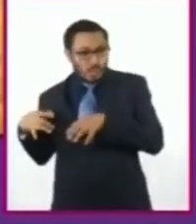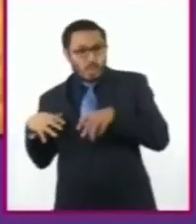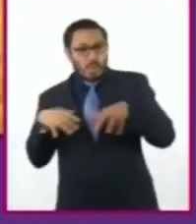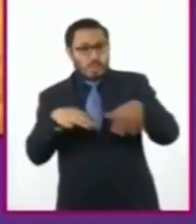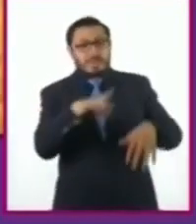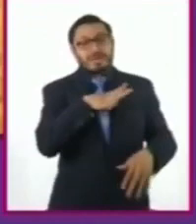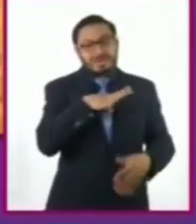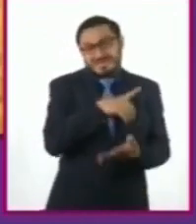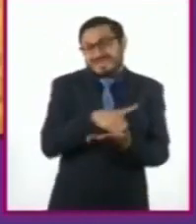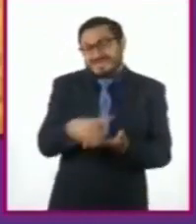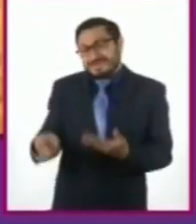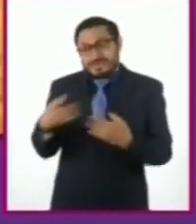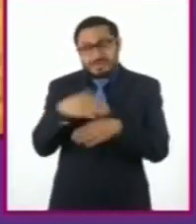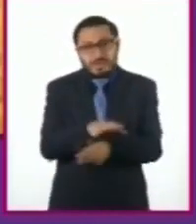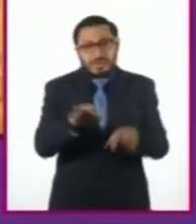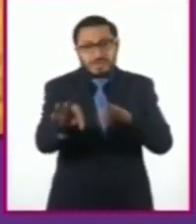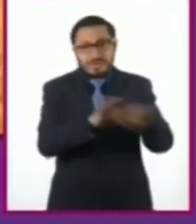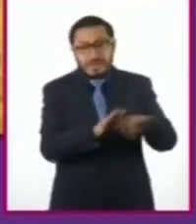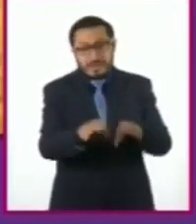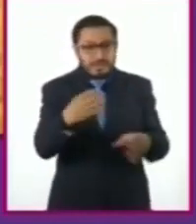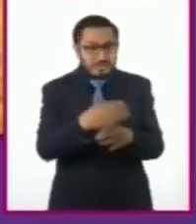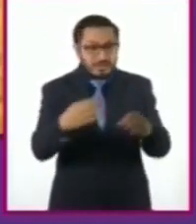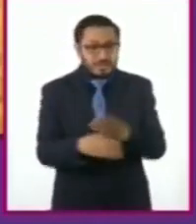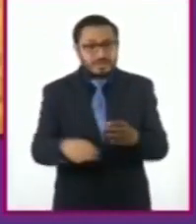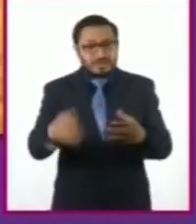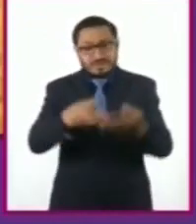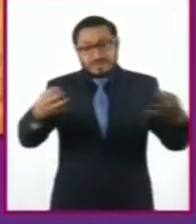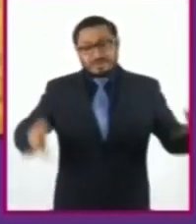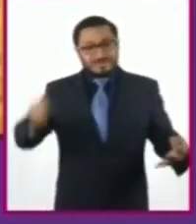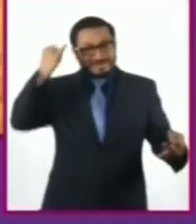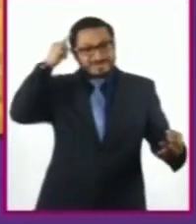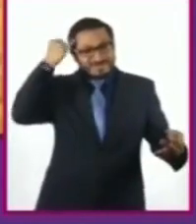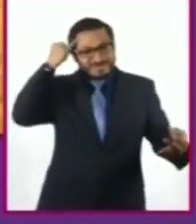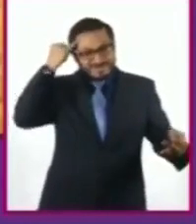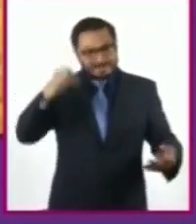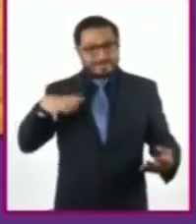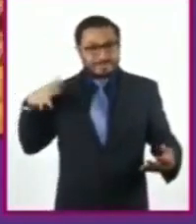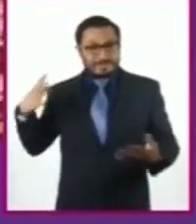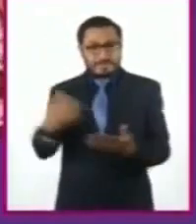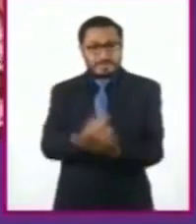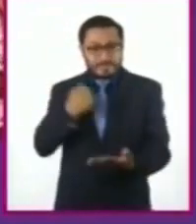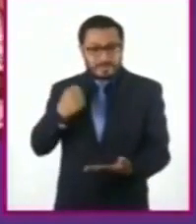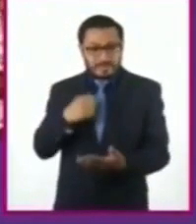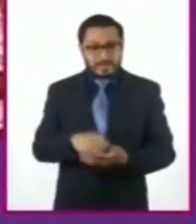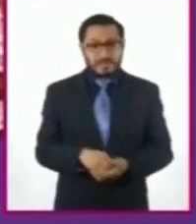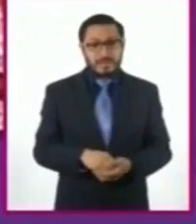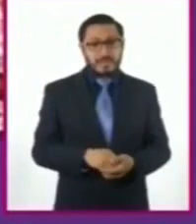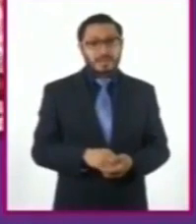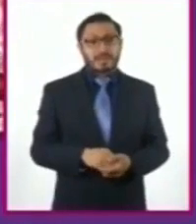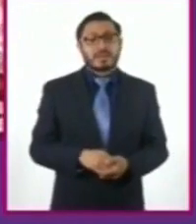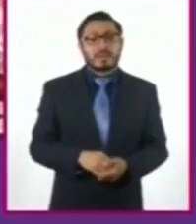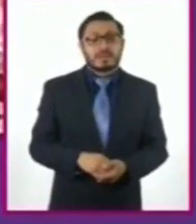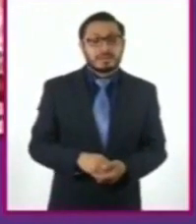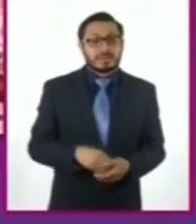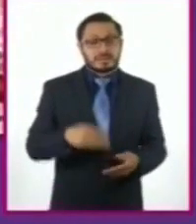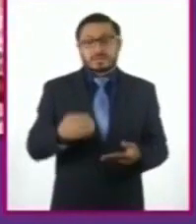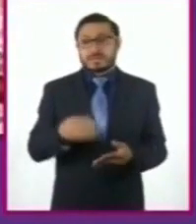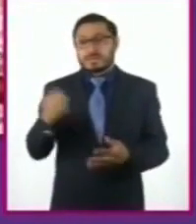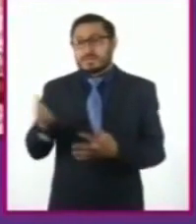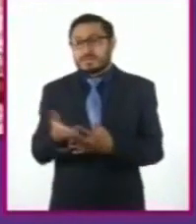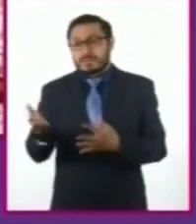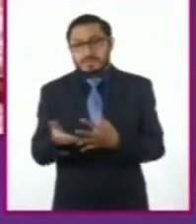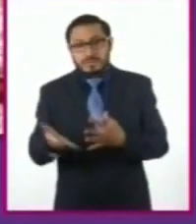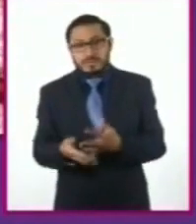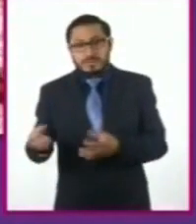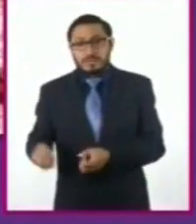el trabajo y los productos de las tierras de los indígenas que lograban evangelizar. Por medio del repartimiento, los indígenas